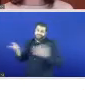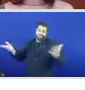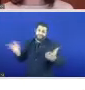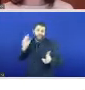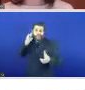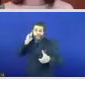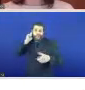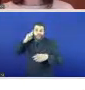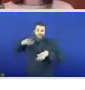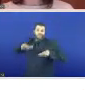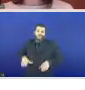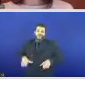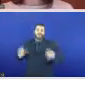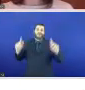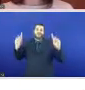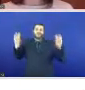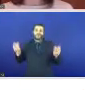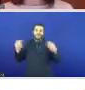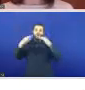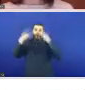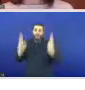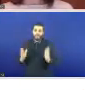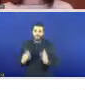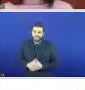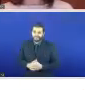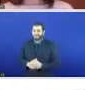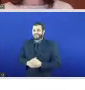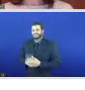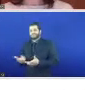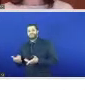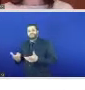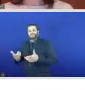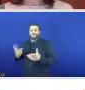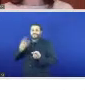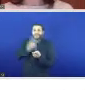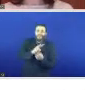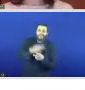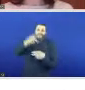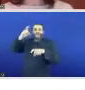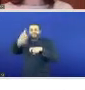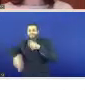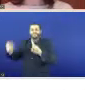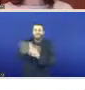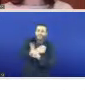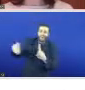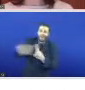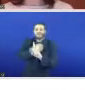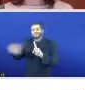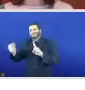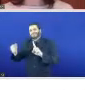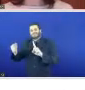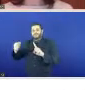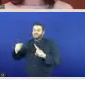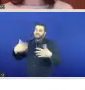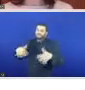sexual o trabajadoras sexuales, ¿no? Y yo creo que la pandemia tiene que ser analizada en clave de género,